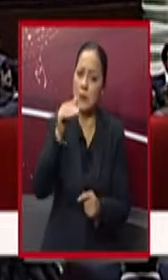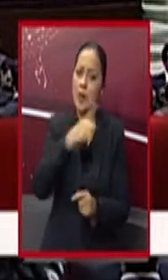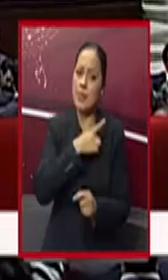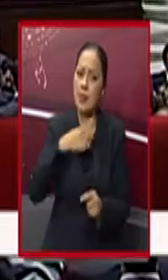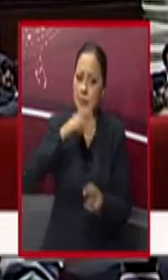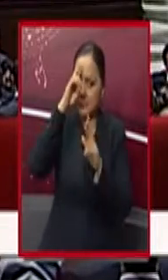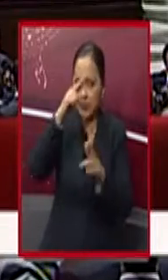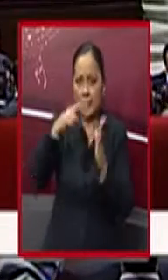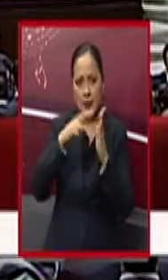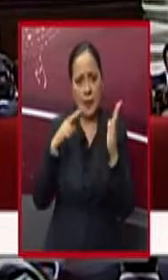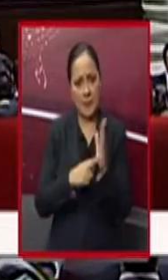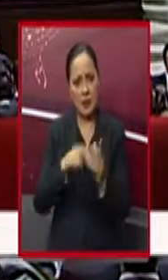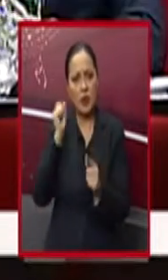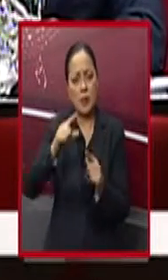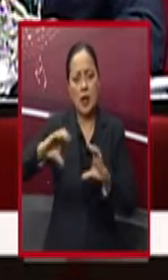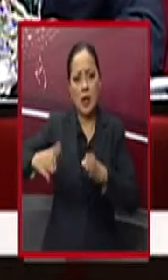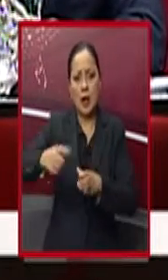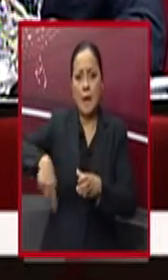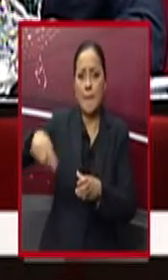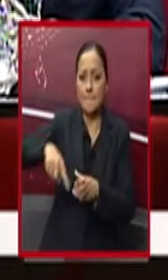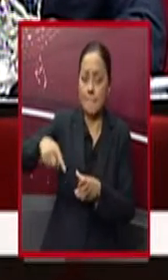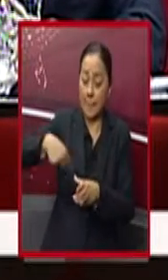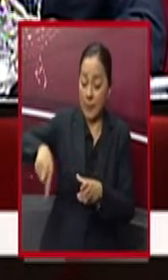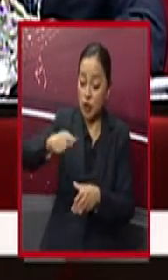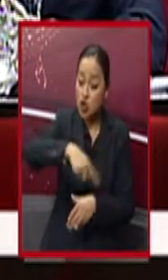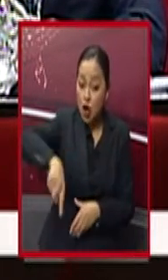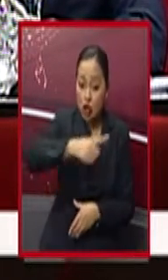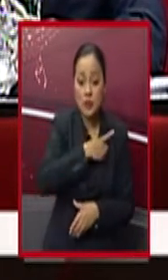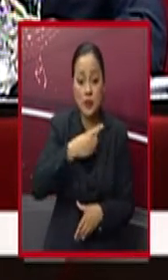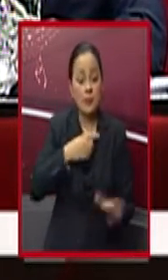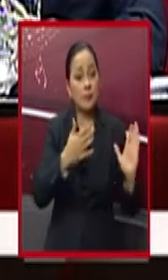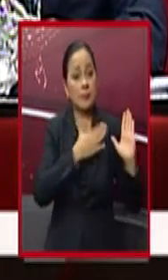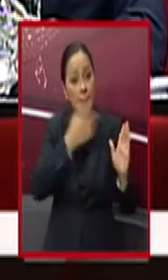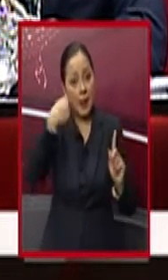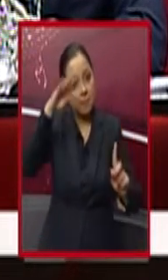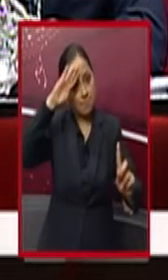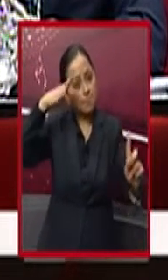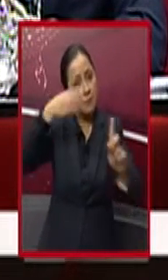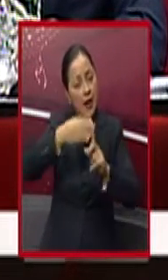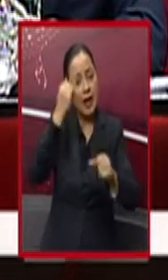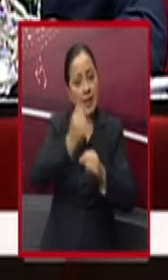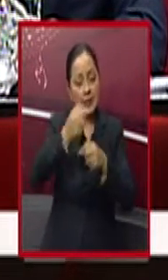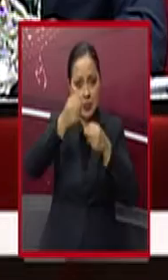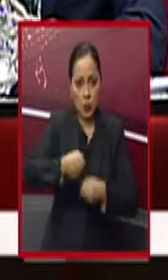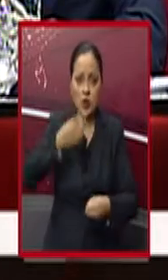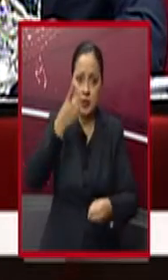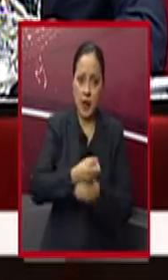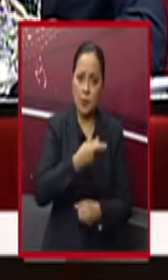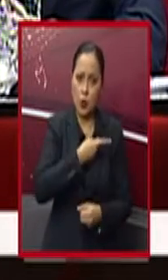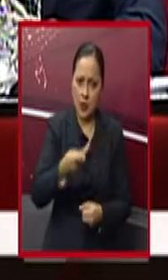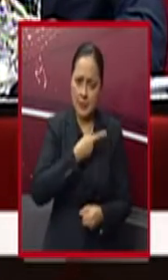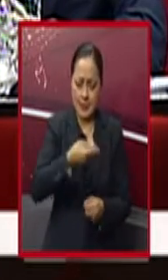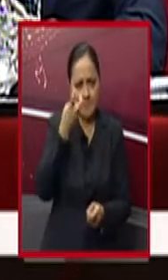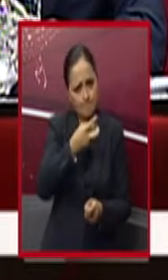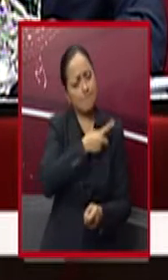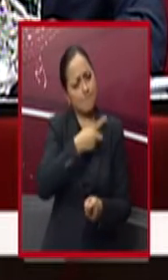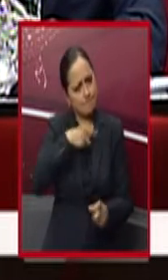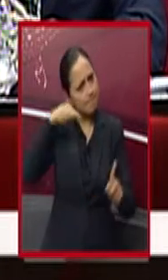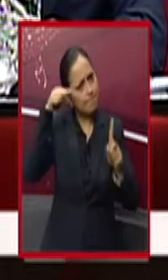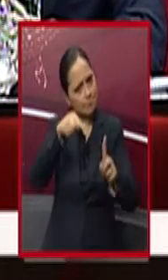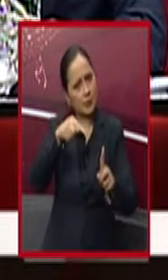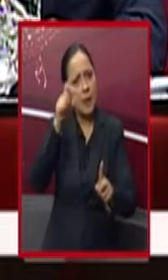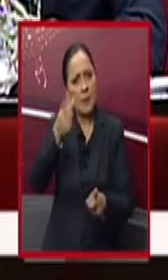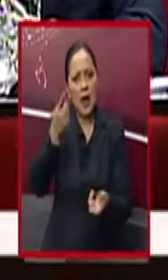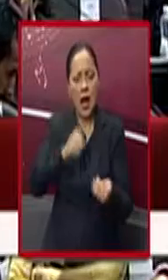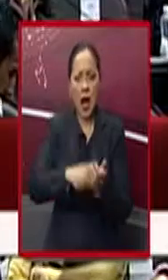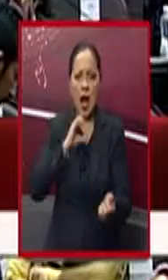respete el reglamento y pidió un poder legislativo comprometido para enfrentar retos como la inseguridad y la pobreza. También se refirió a las ofensas que se